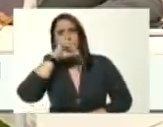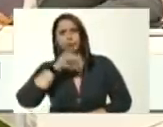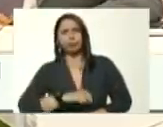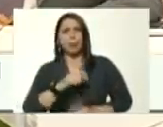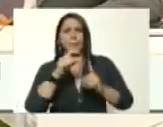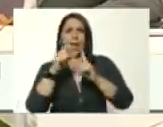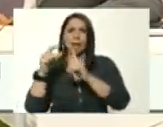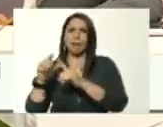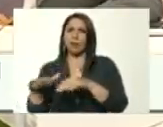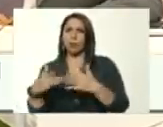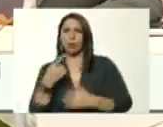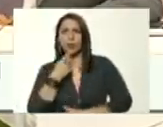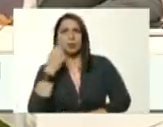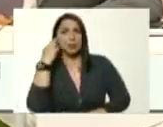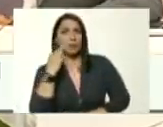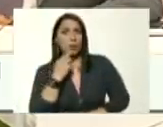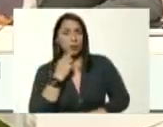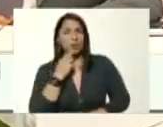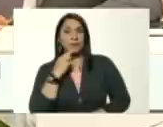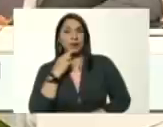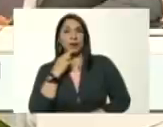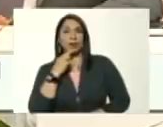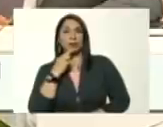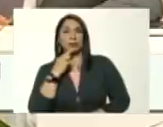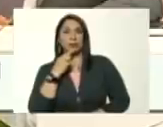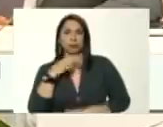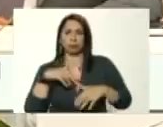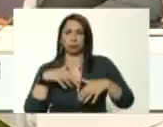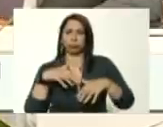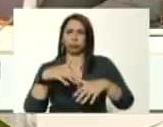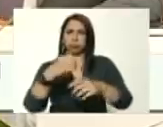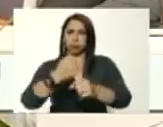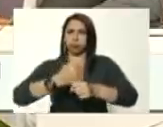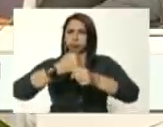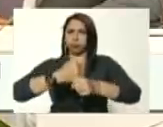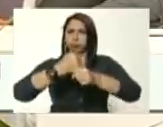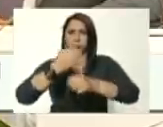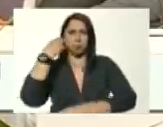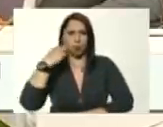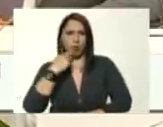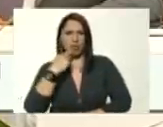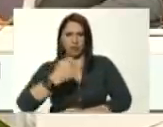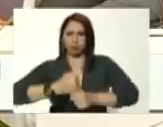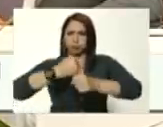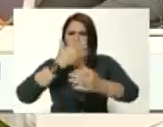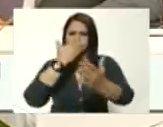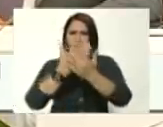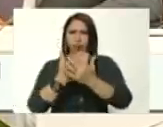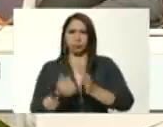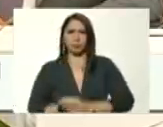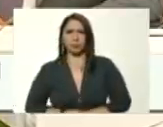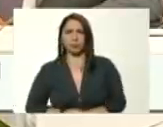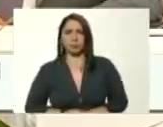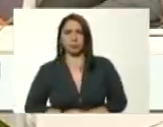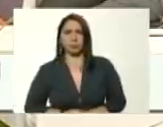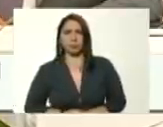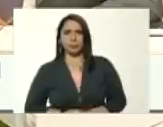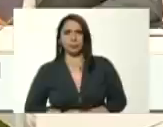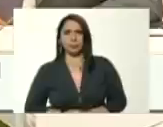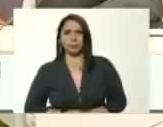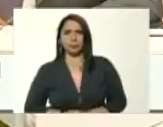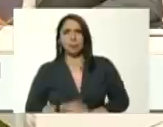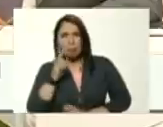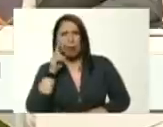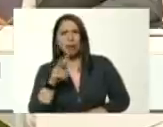cuando bolívar llegó cuando la tropa llegó a carabobo iba a bolívar adelante y obligaba mucho la víspera de la